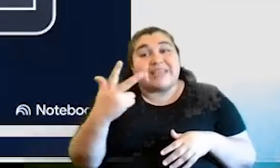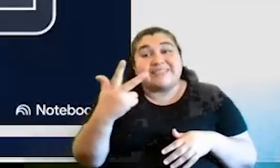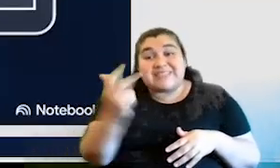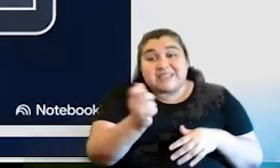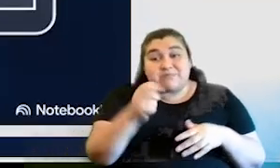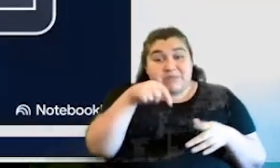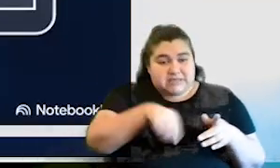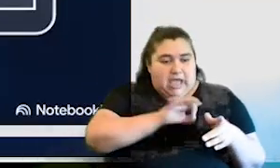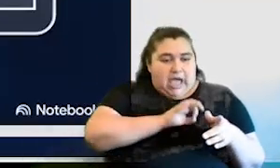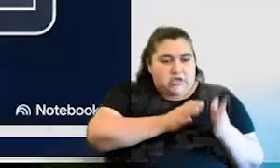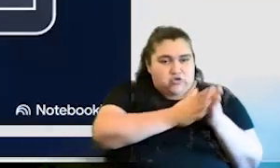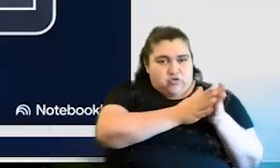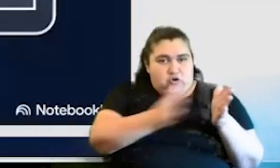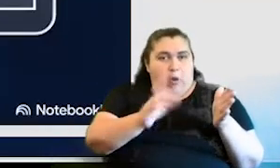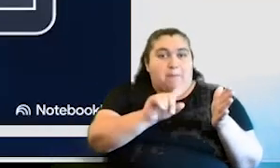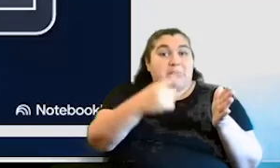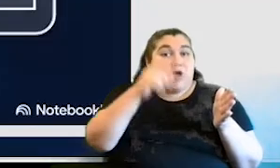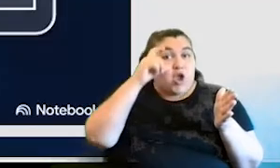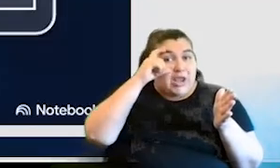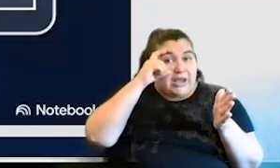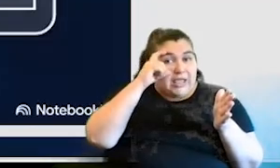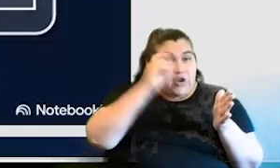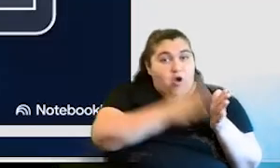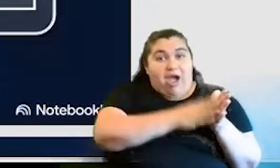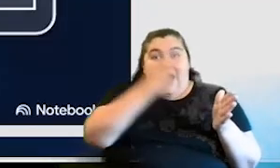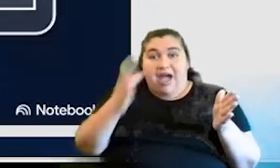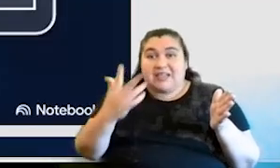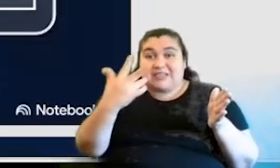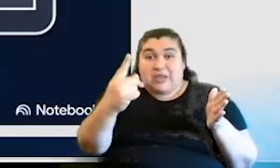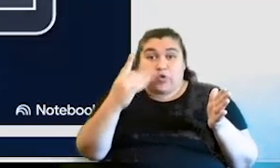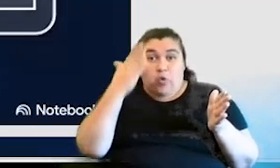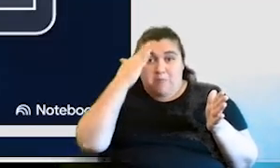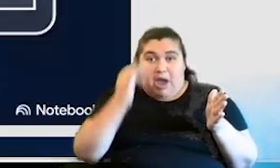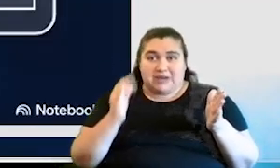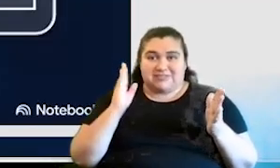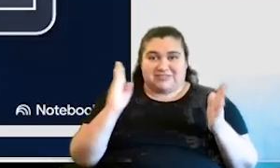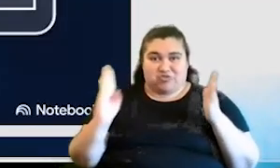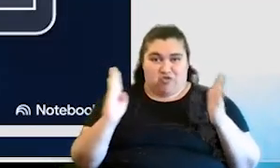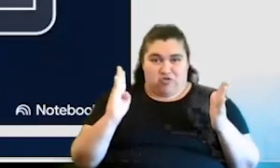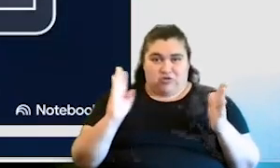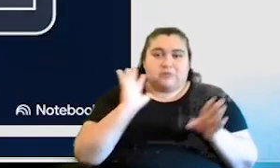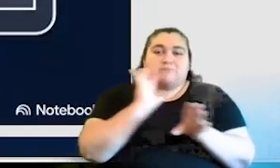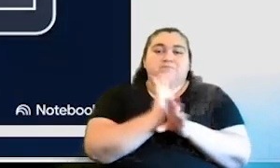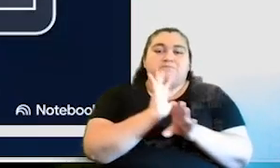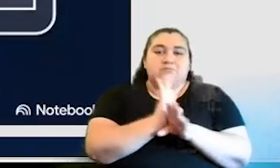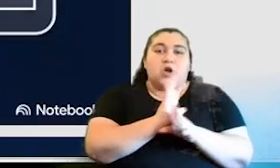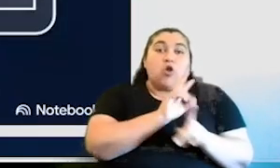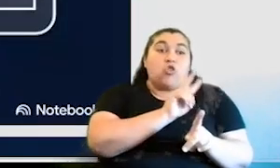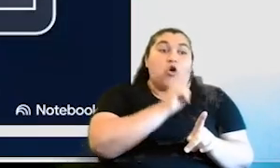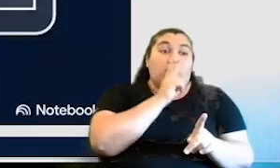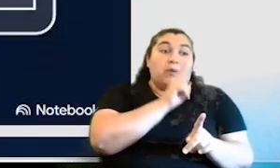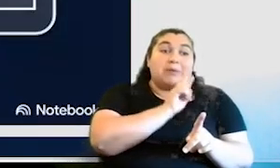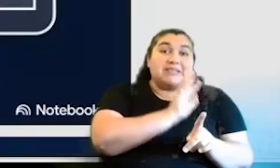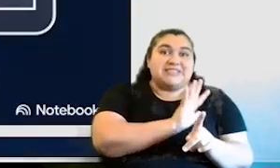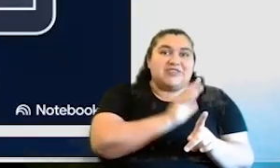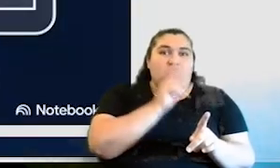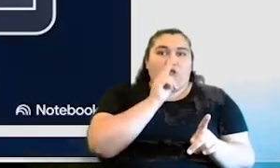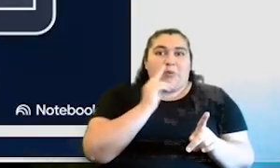año, del 1 de enero al 31 de marzo, vamos a tener los dos periodos fiscales, el 2025 y el 2026.